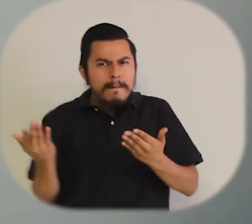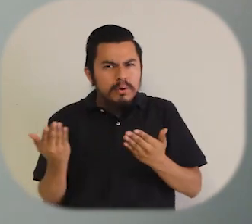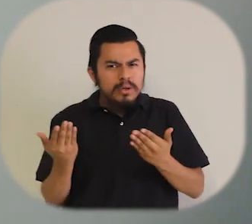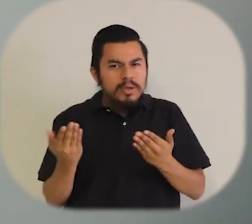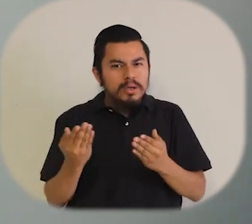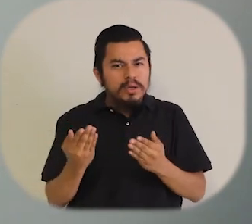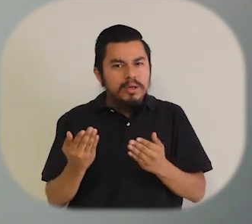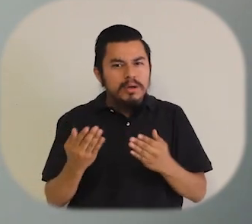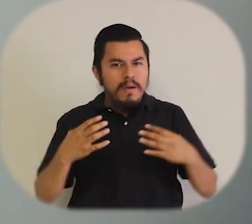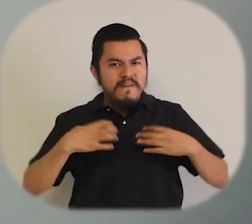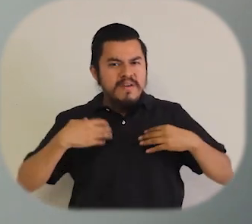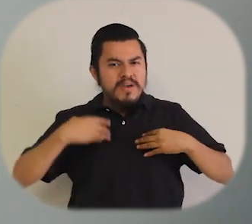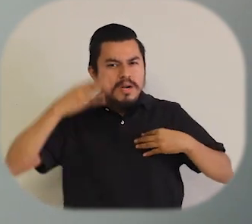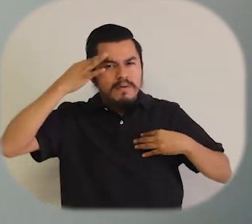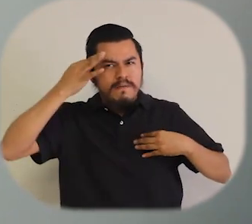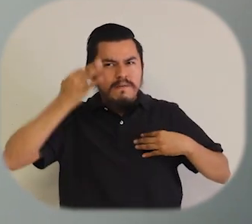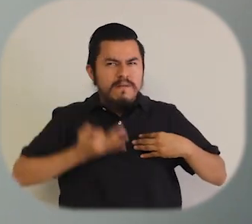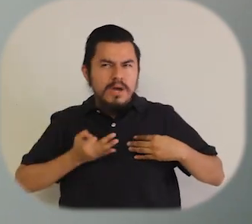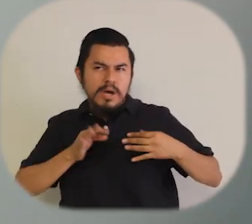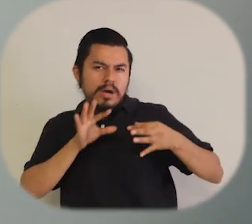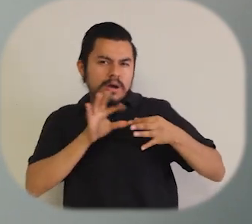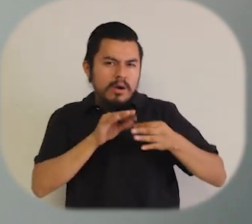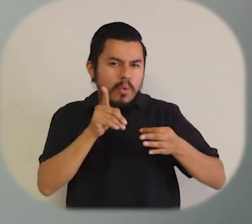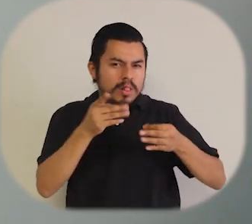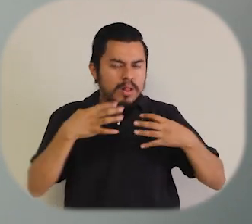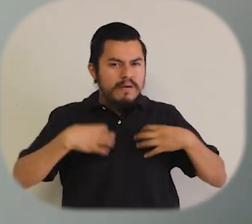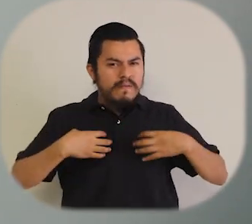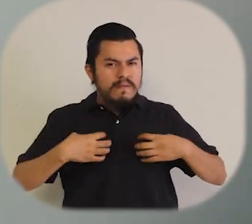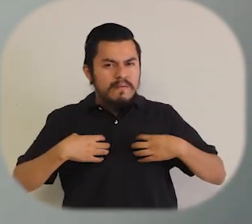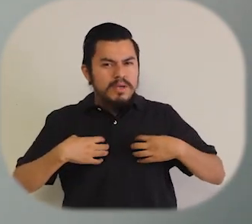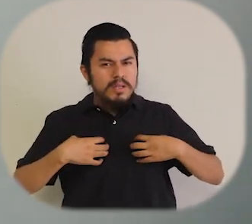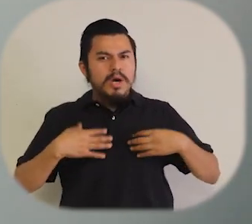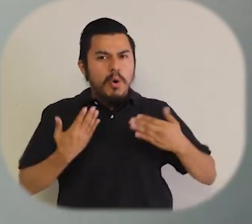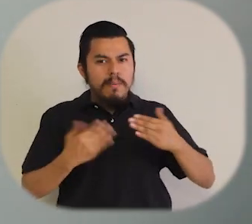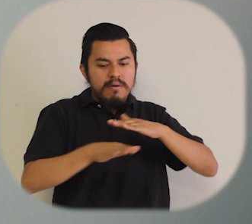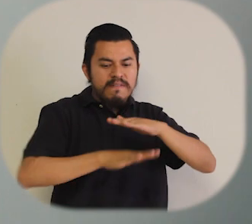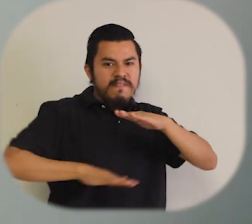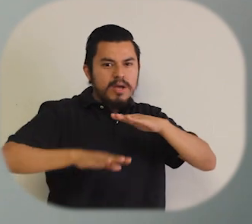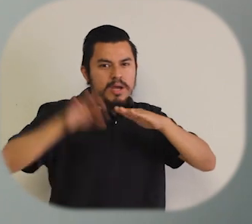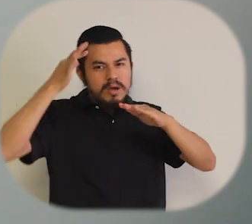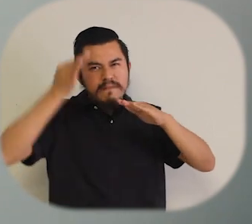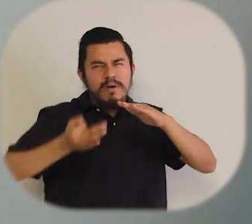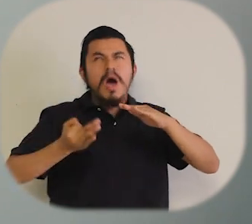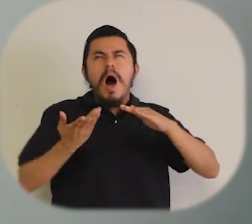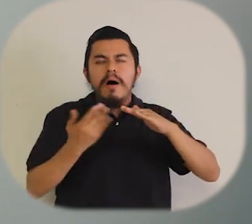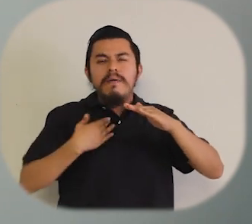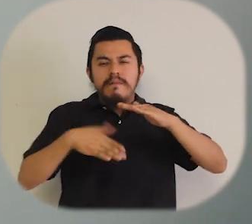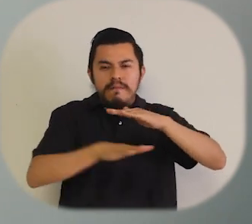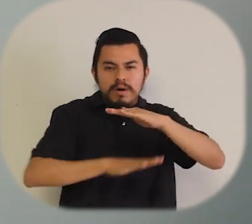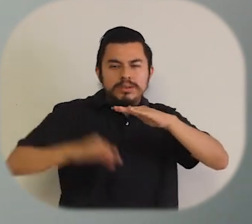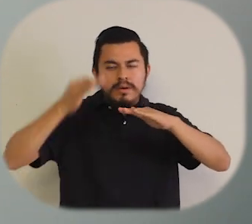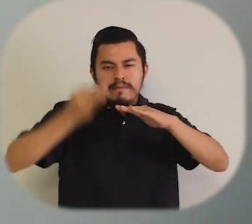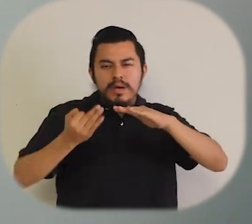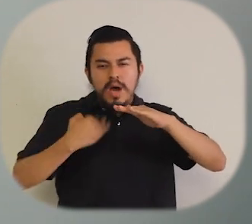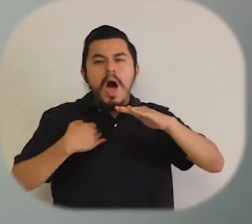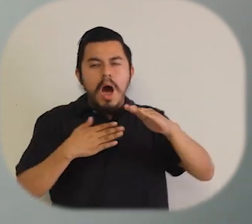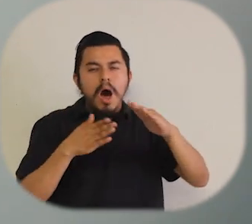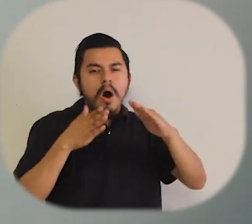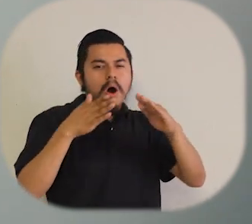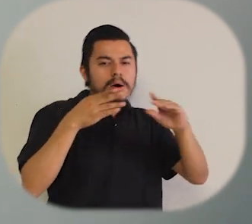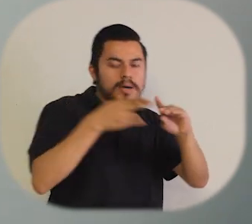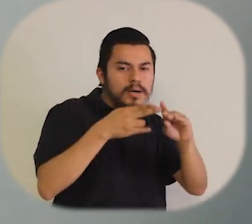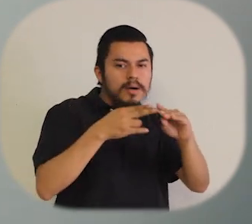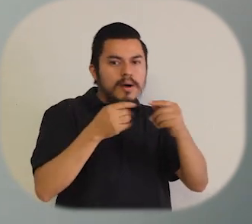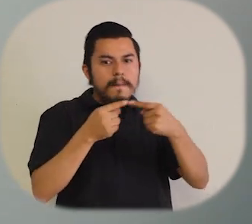es una vida que se manifiesta en base a nuestra fe. Esto es la fe que tenemos, pero nuestra fe, lo que